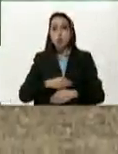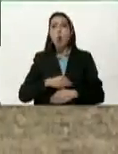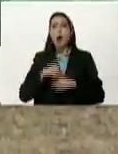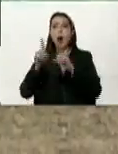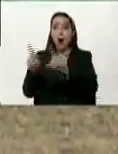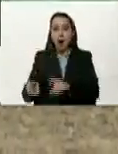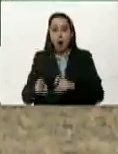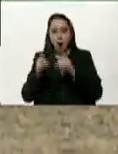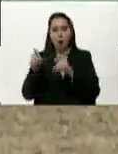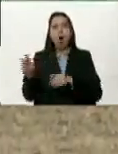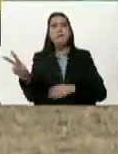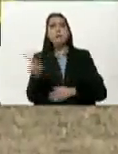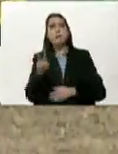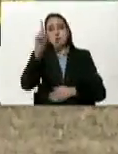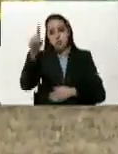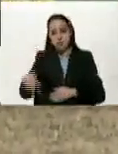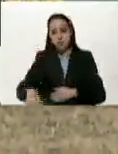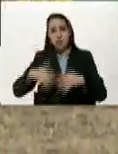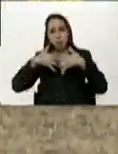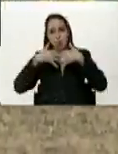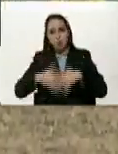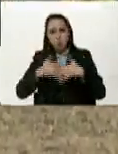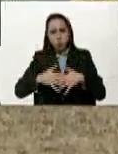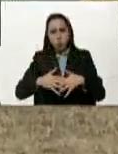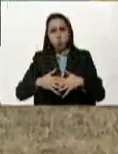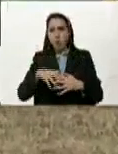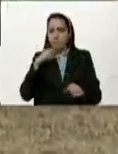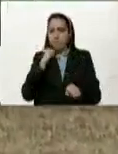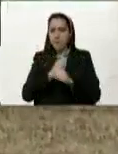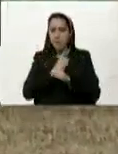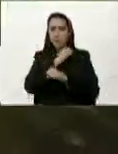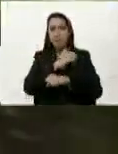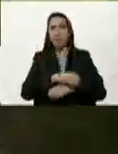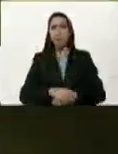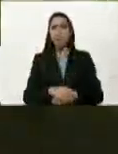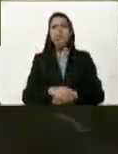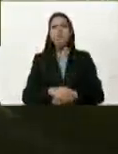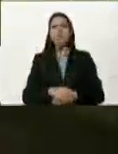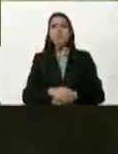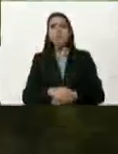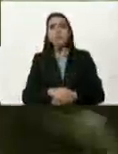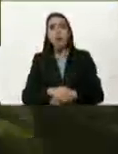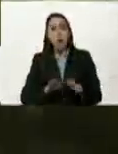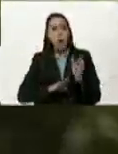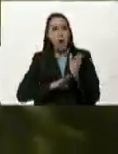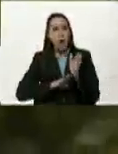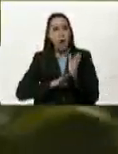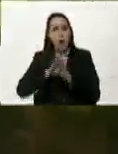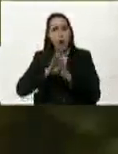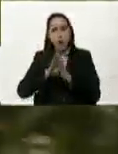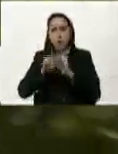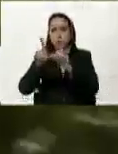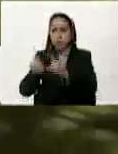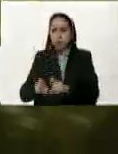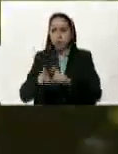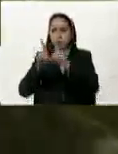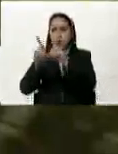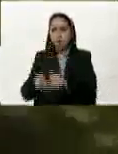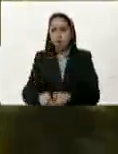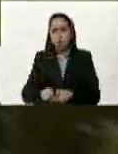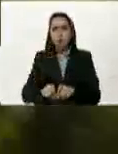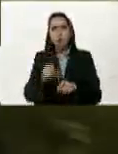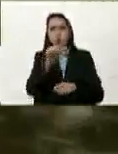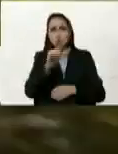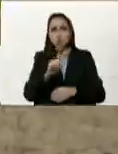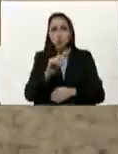y el motor agro productivo el desarrollo de la siembra de soya acá en el